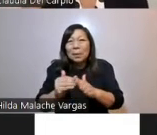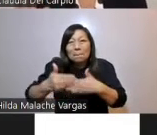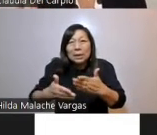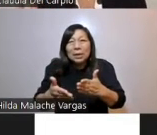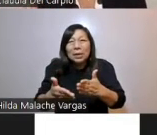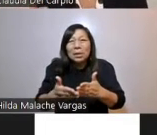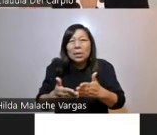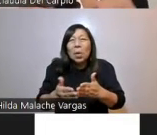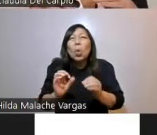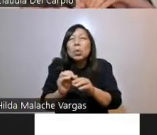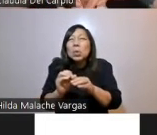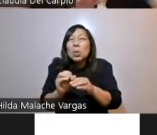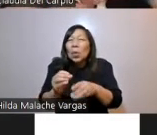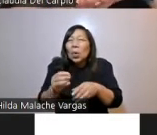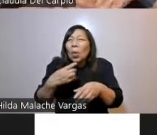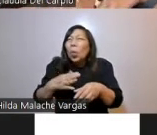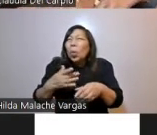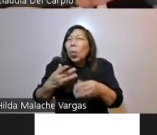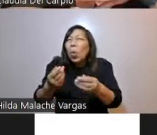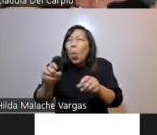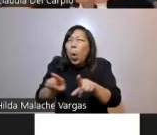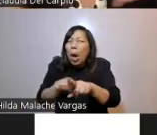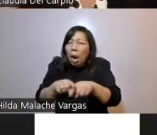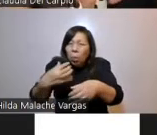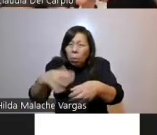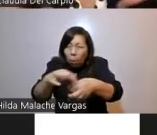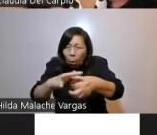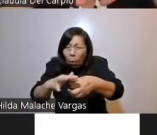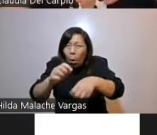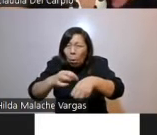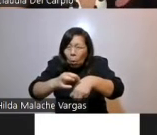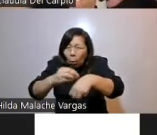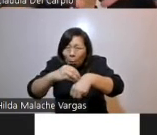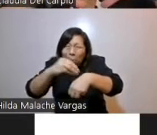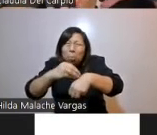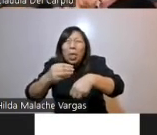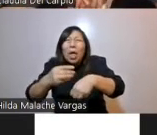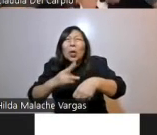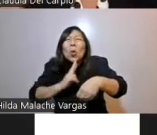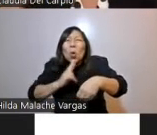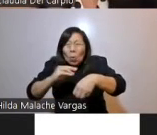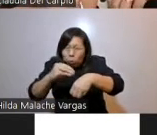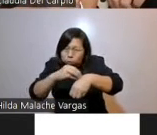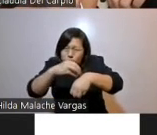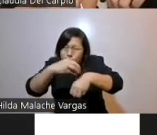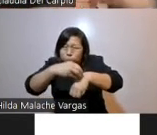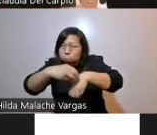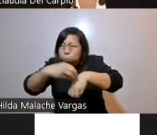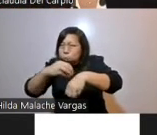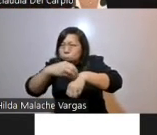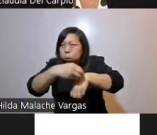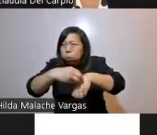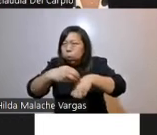y úlceras. Y al producir una úlcera con solución de continuidad de la mucosa, aumenta el riesgo de